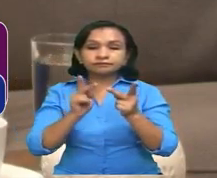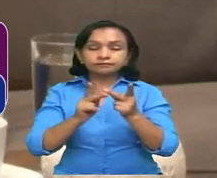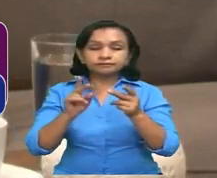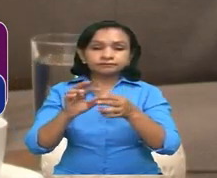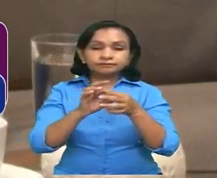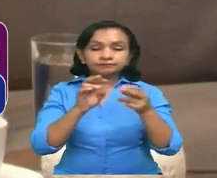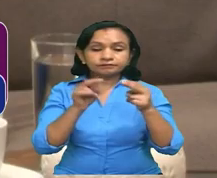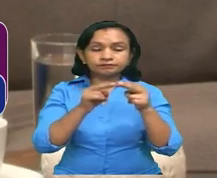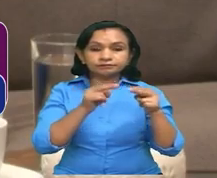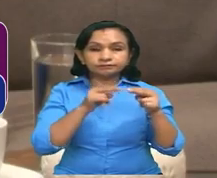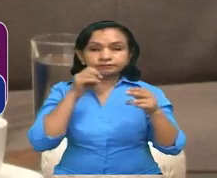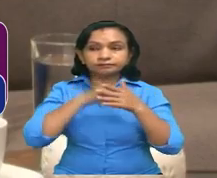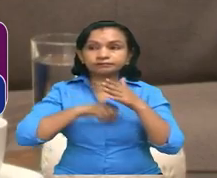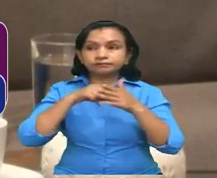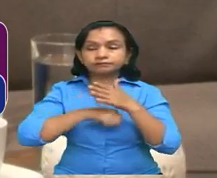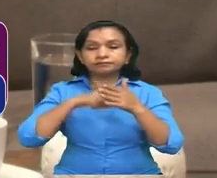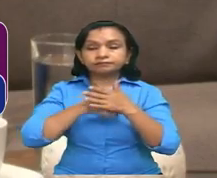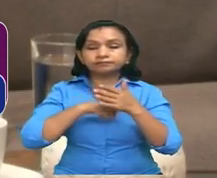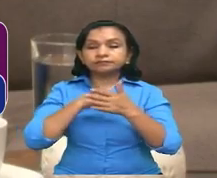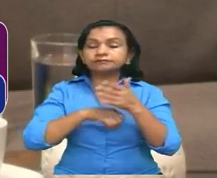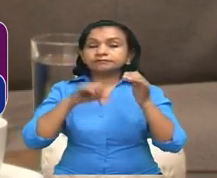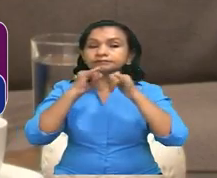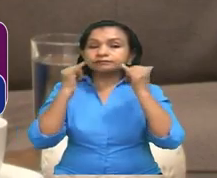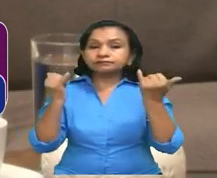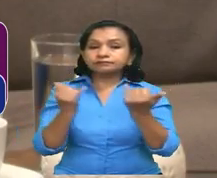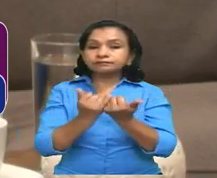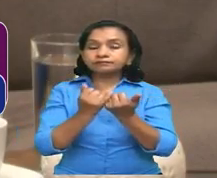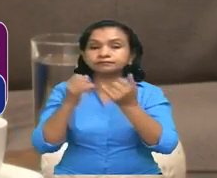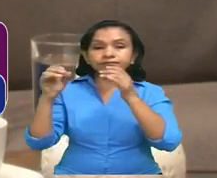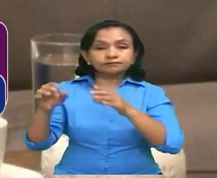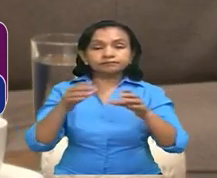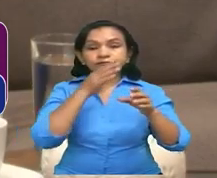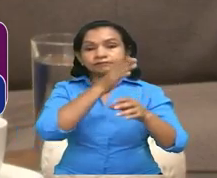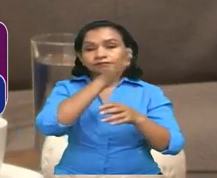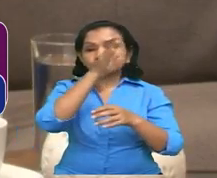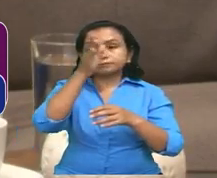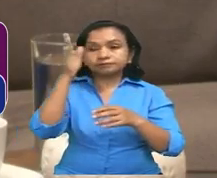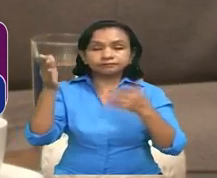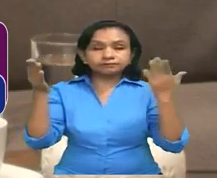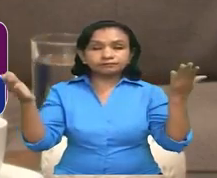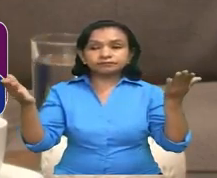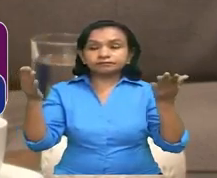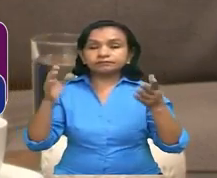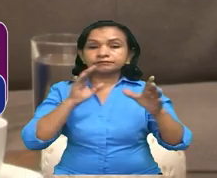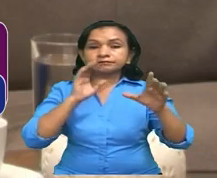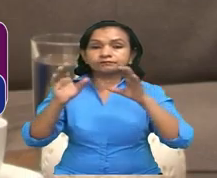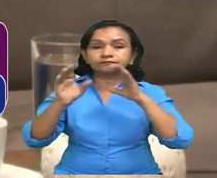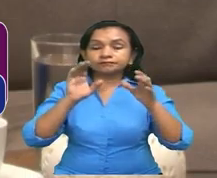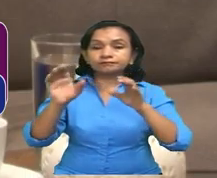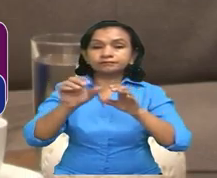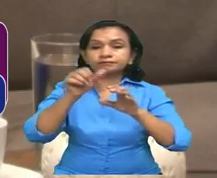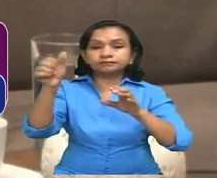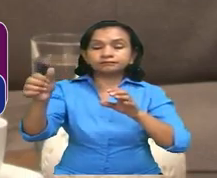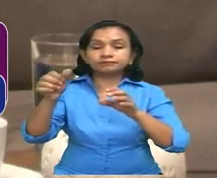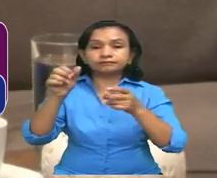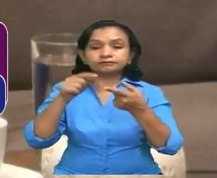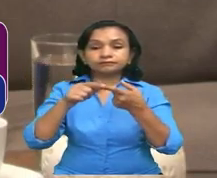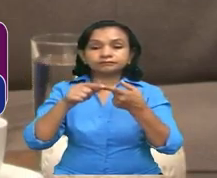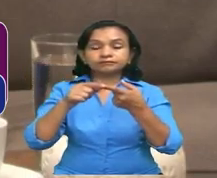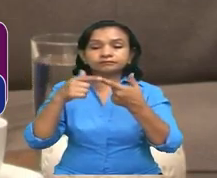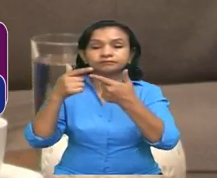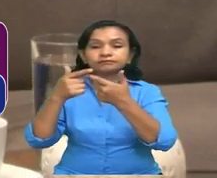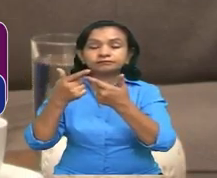que hay entre uno y otro país, siempre busca cómo estar unos días en Nicaragua, en Costa Rica, en Guatemala. Entonces se lleva